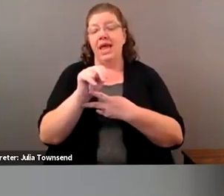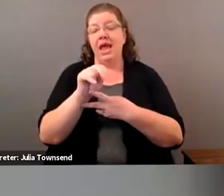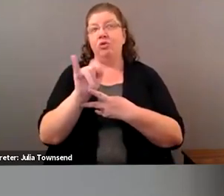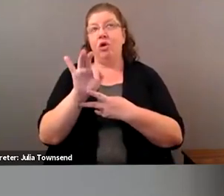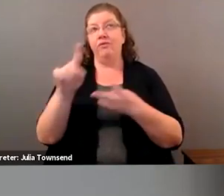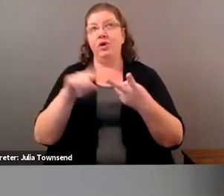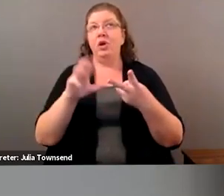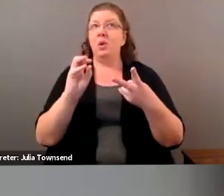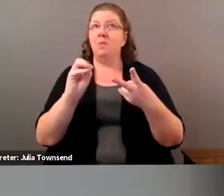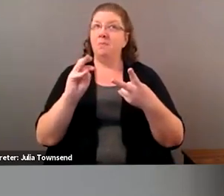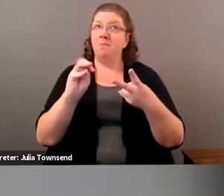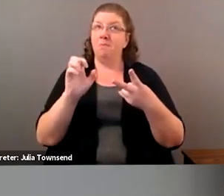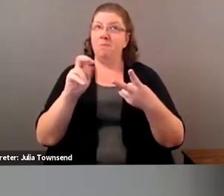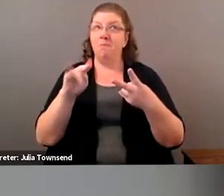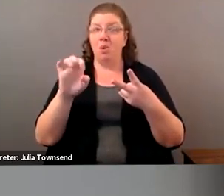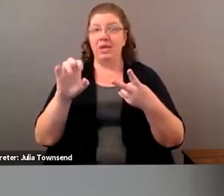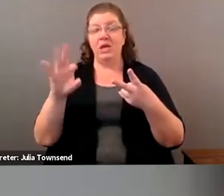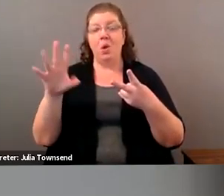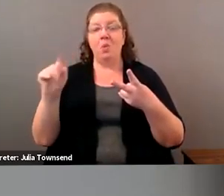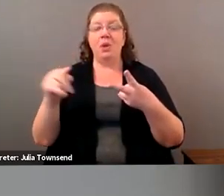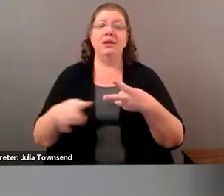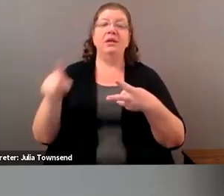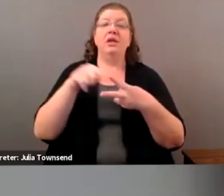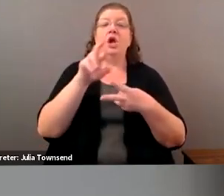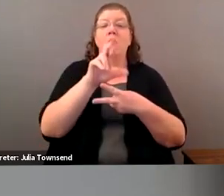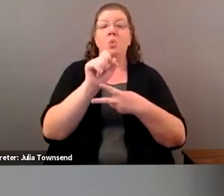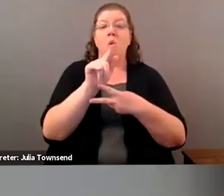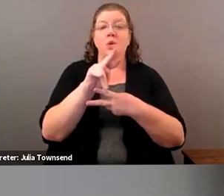voy a comenzar con rosa trafford